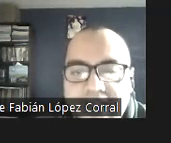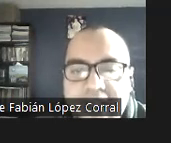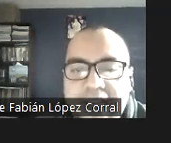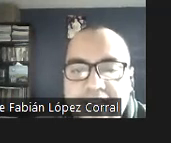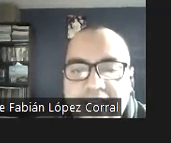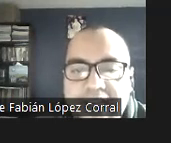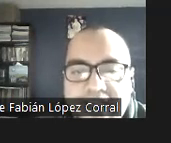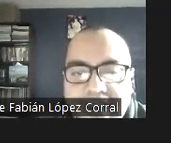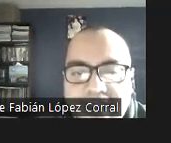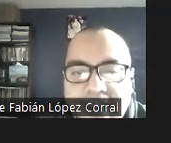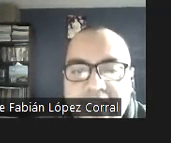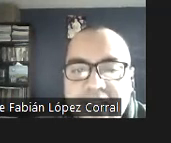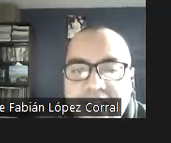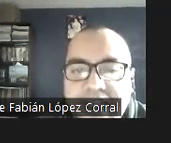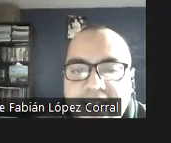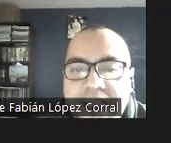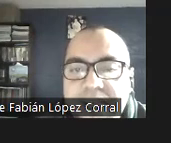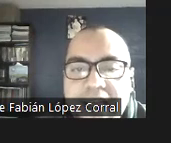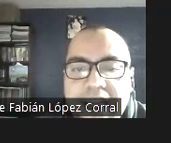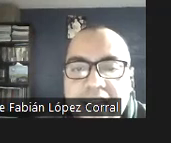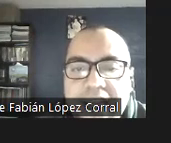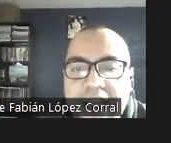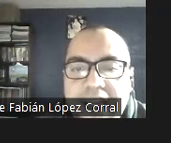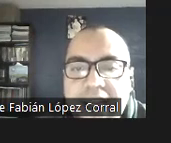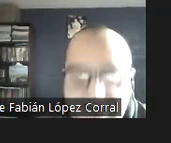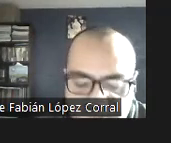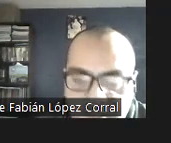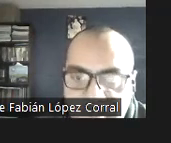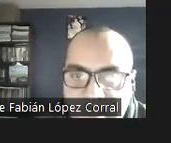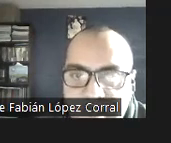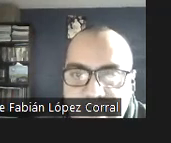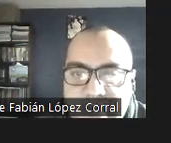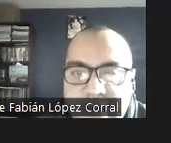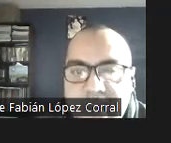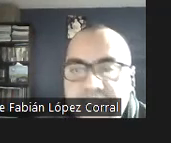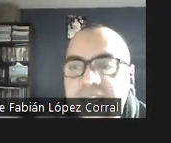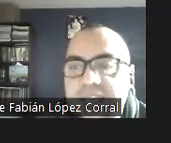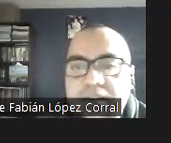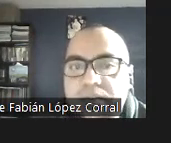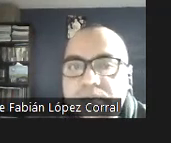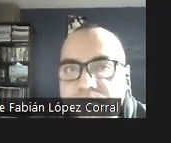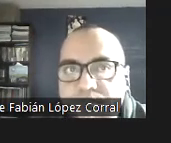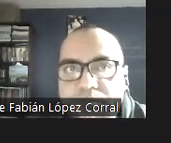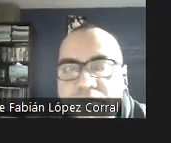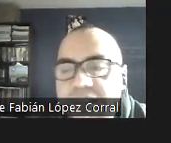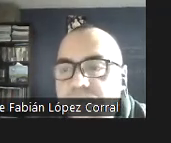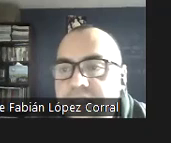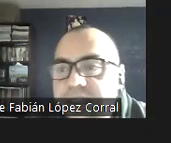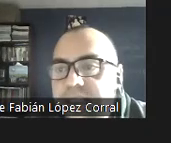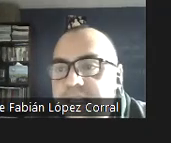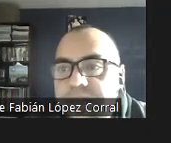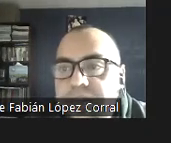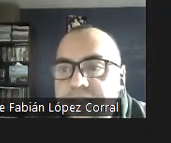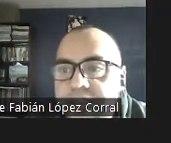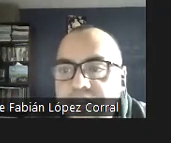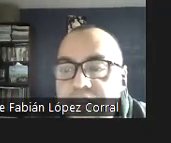exactamente exactamente y bueno Están así hace unas